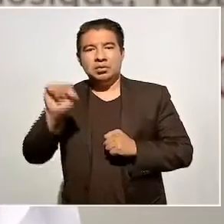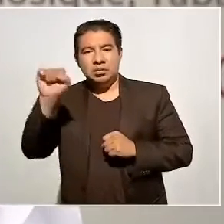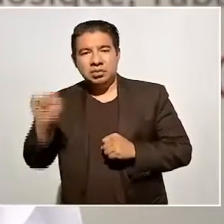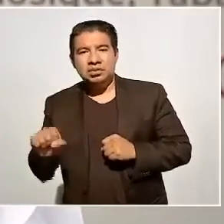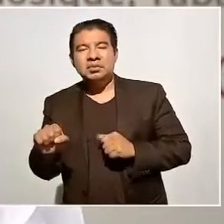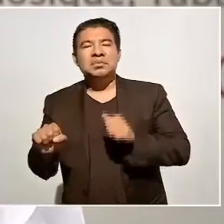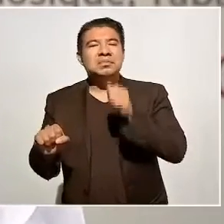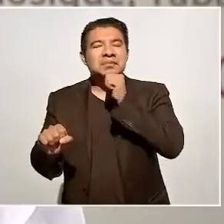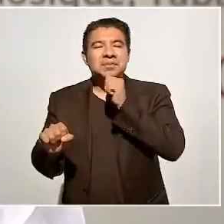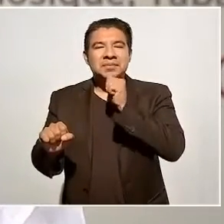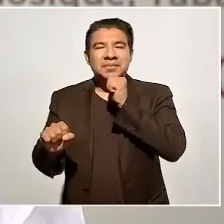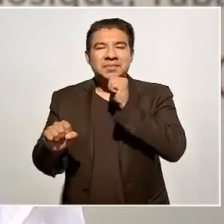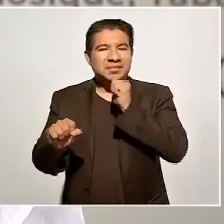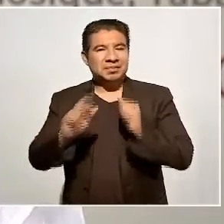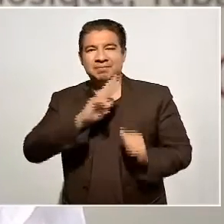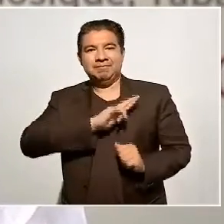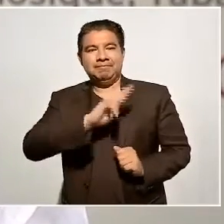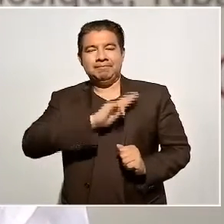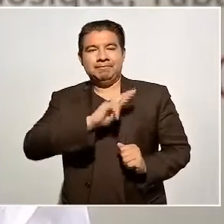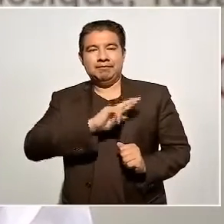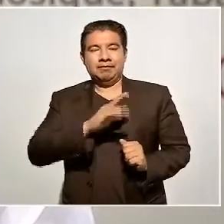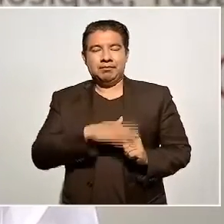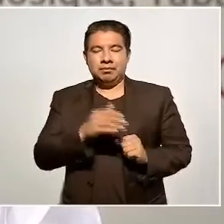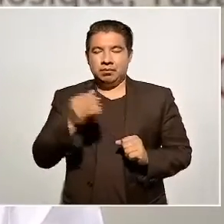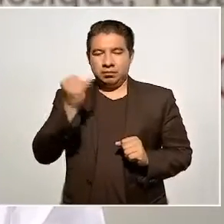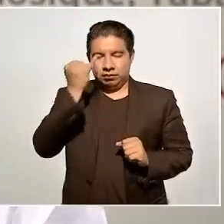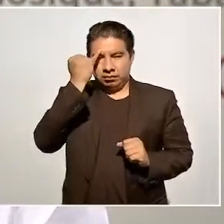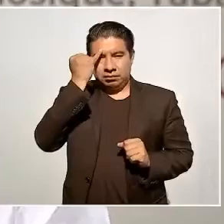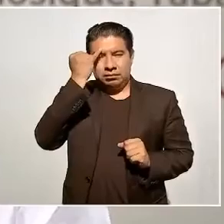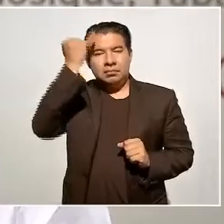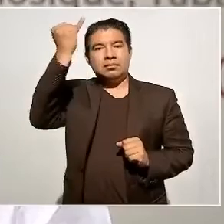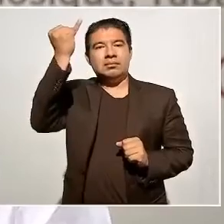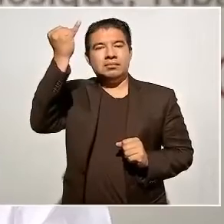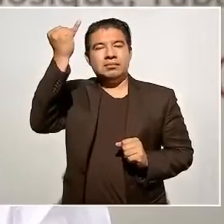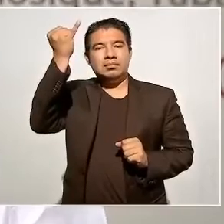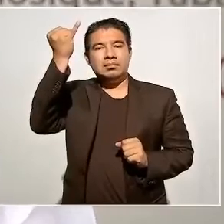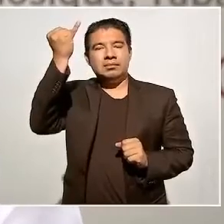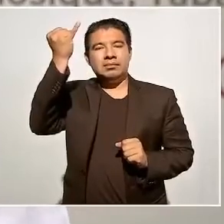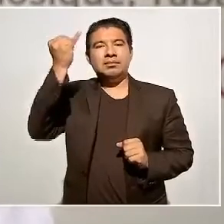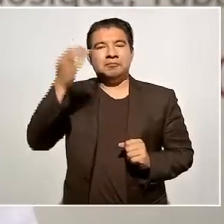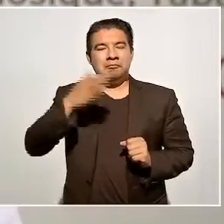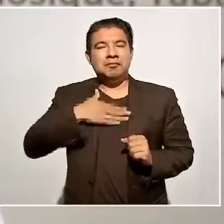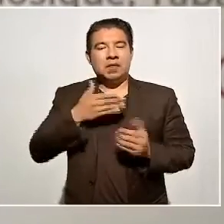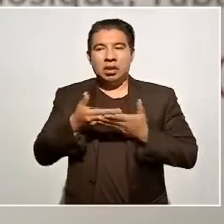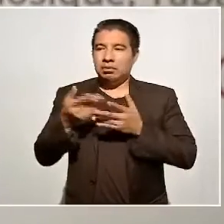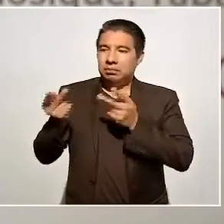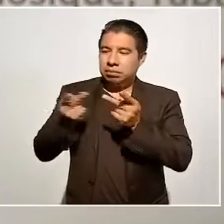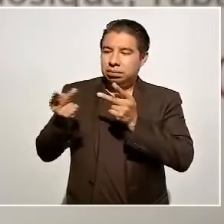sureste. Y de ahí surge este plan